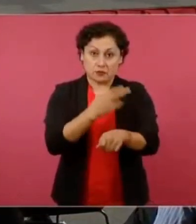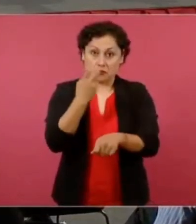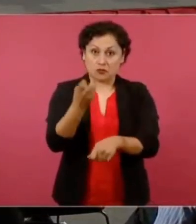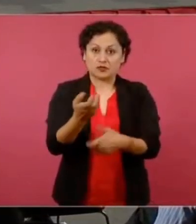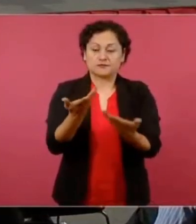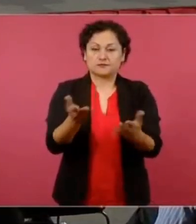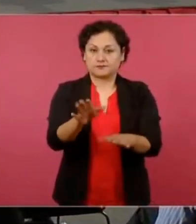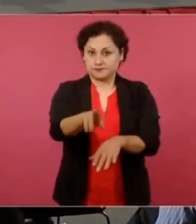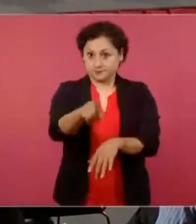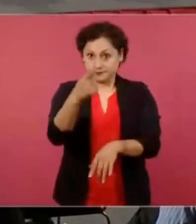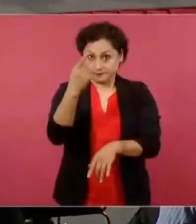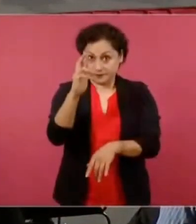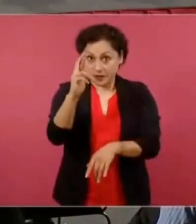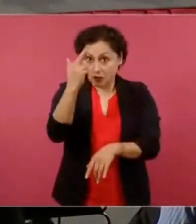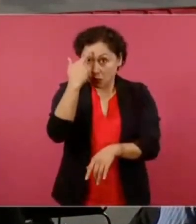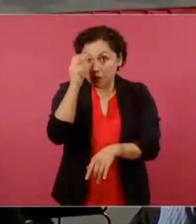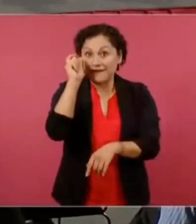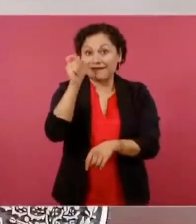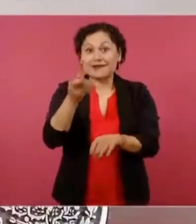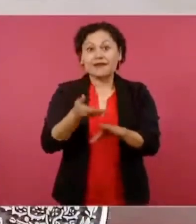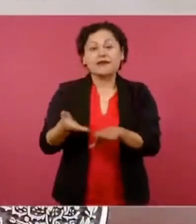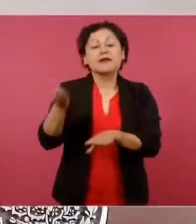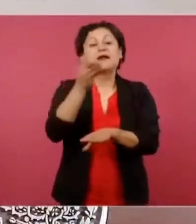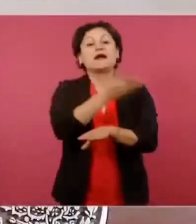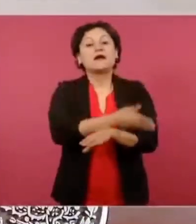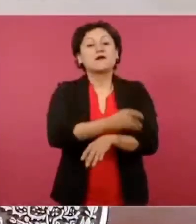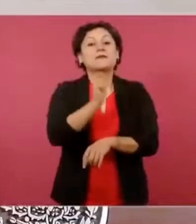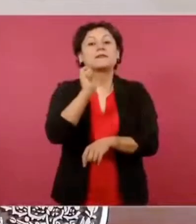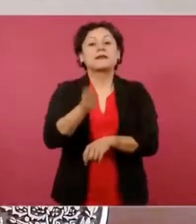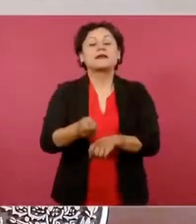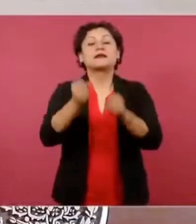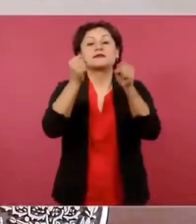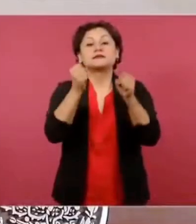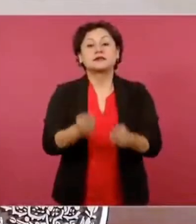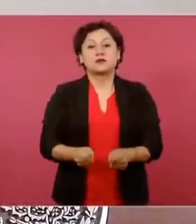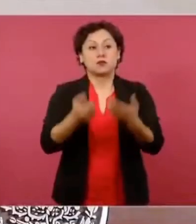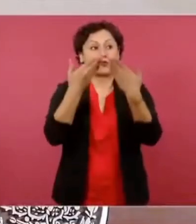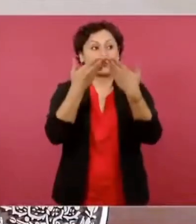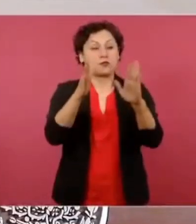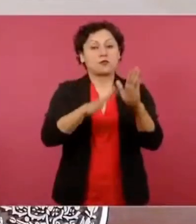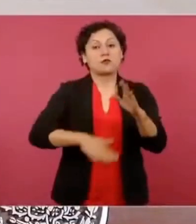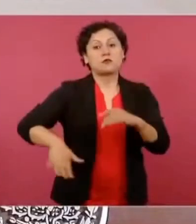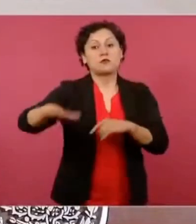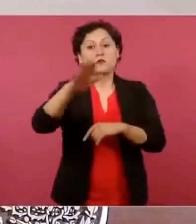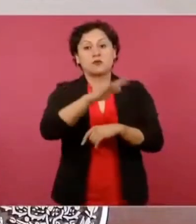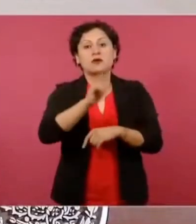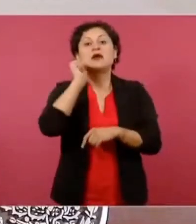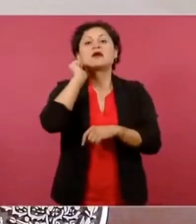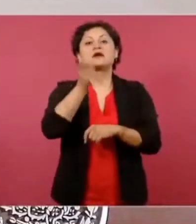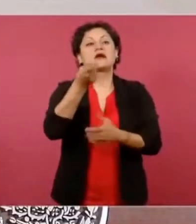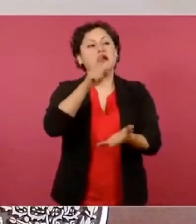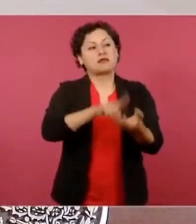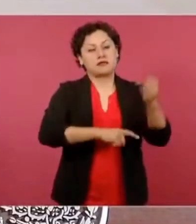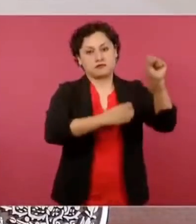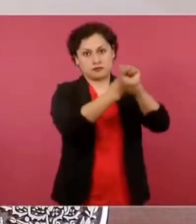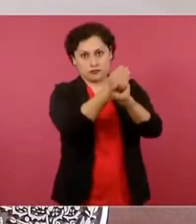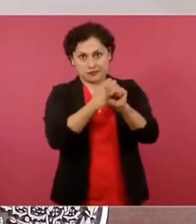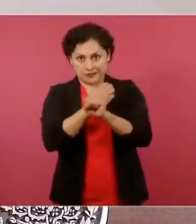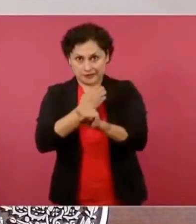como una entidad que prestaba servicios, sino que financiaba a los subsistemas estatales, pues muchas veces